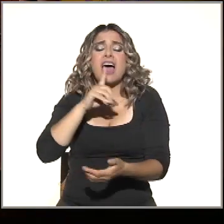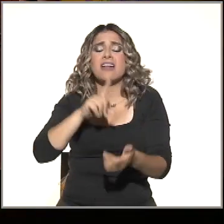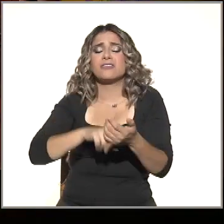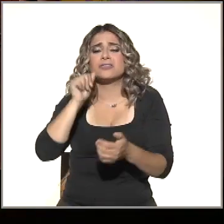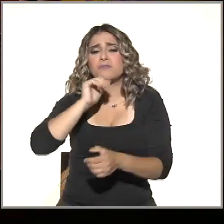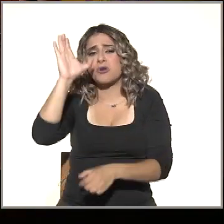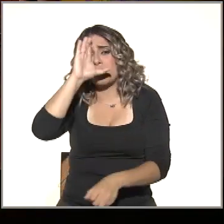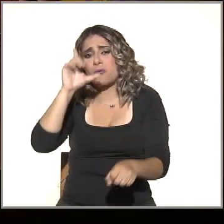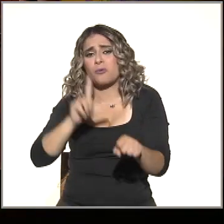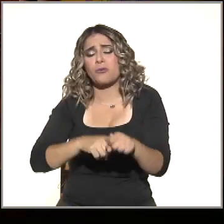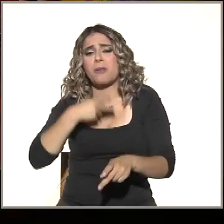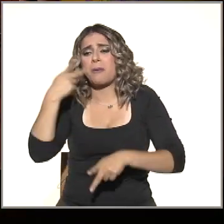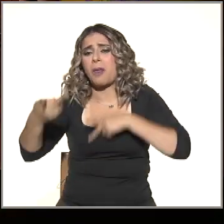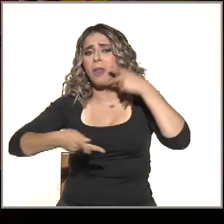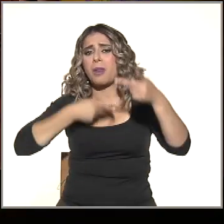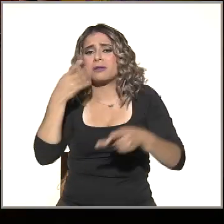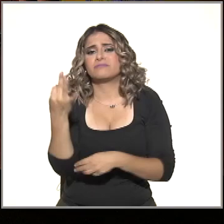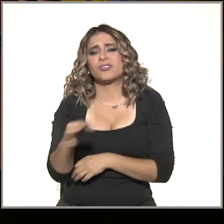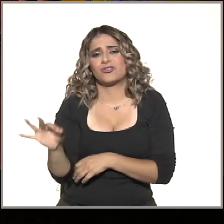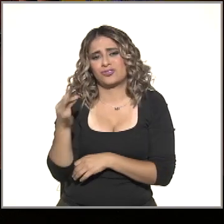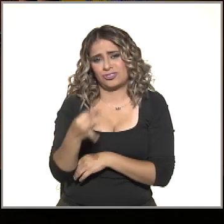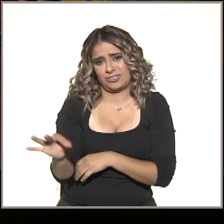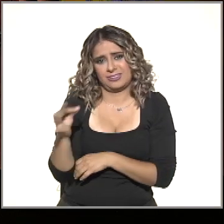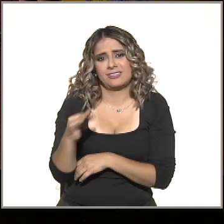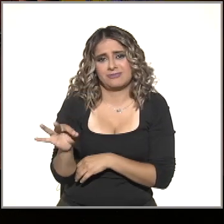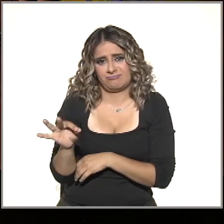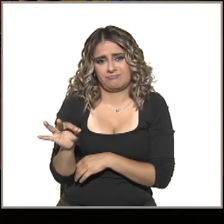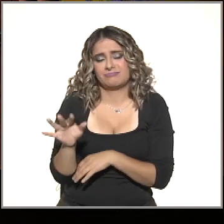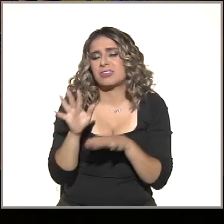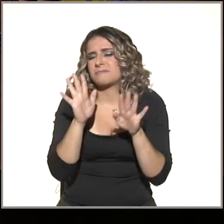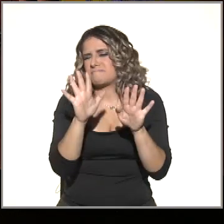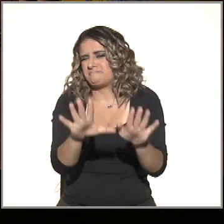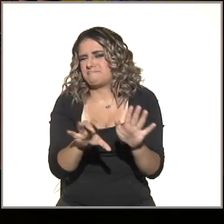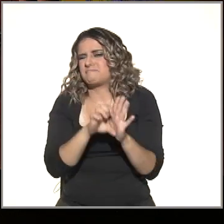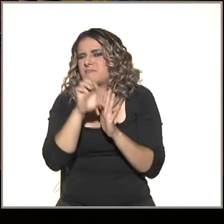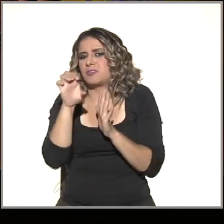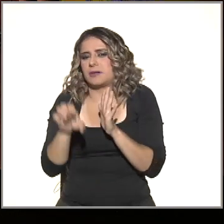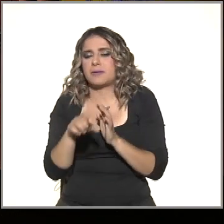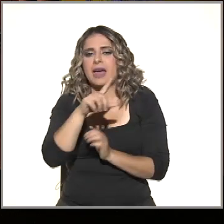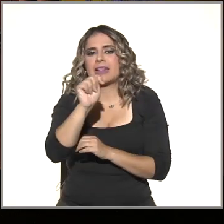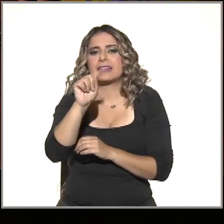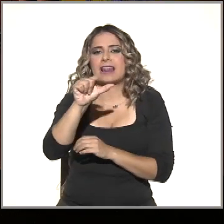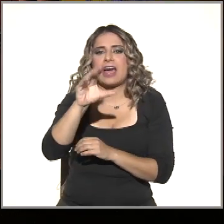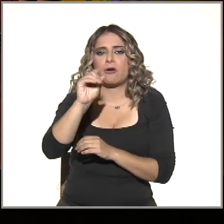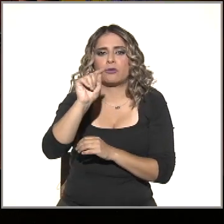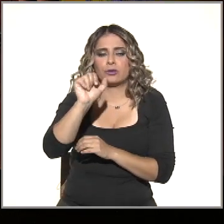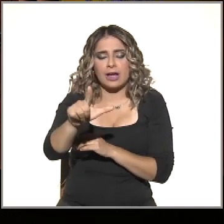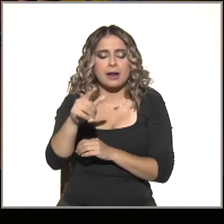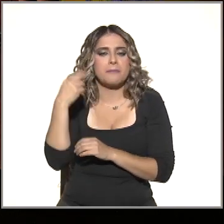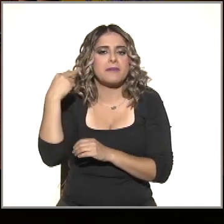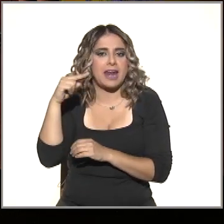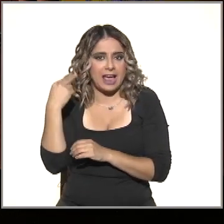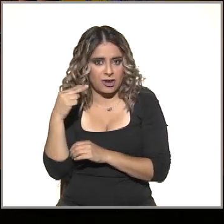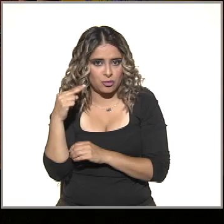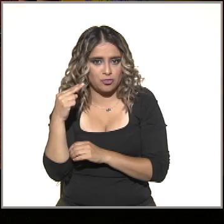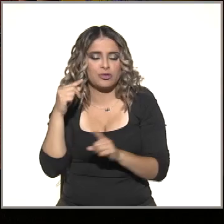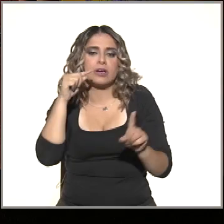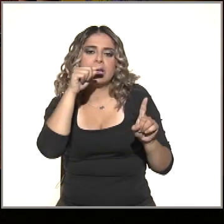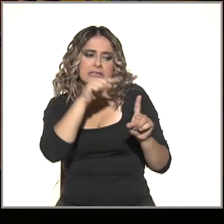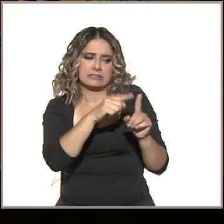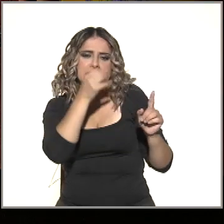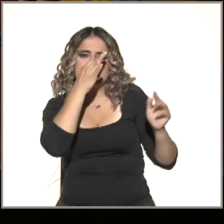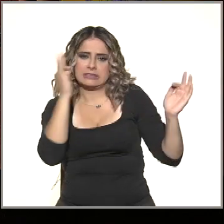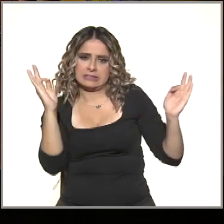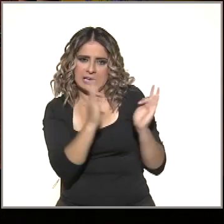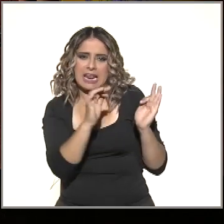coloquialmente con groserías, ¿no? Voy a citar un caso. Tlacotalpan, Veracruz, claro, está más o menos